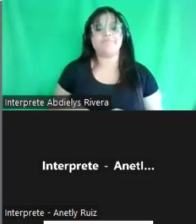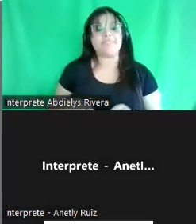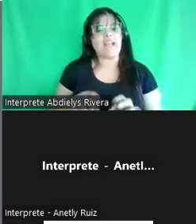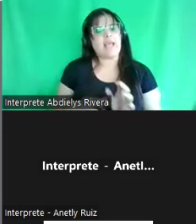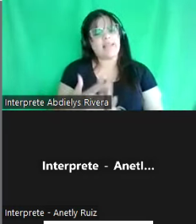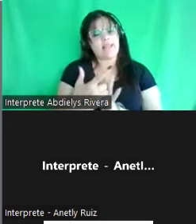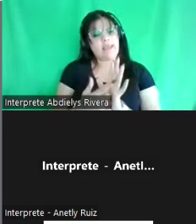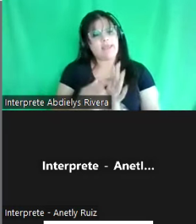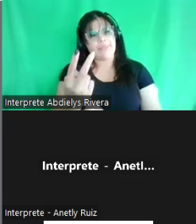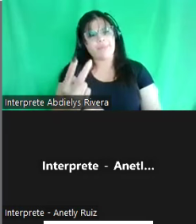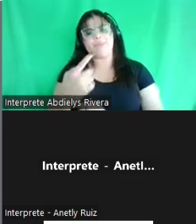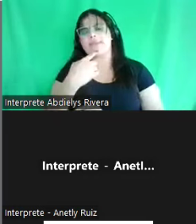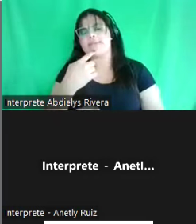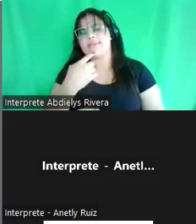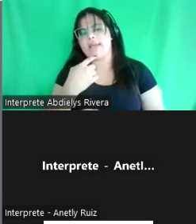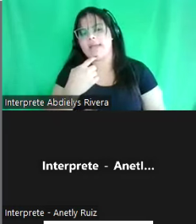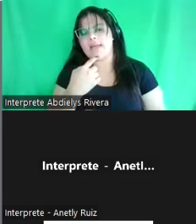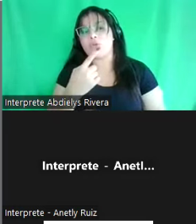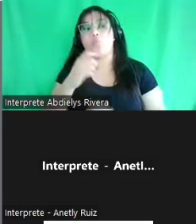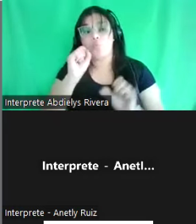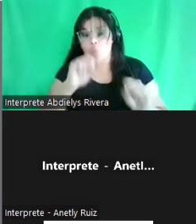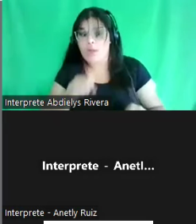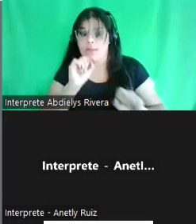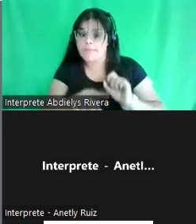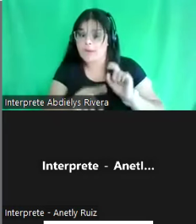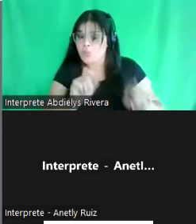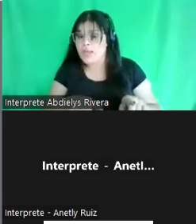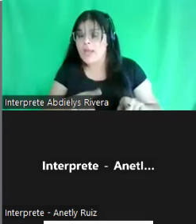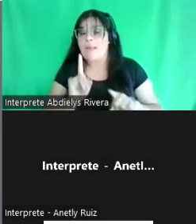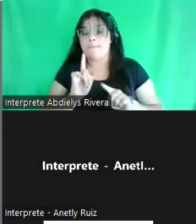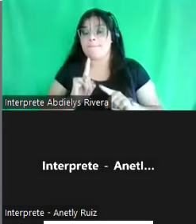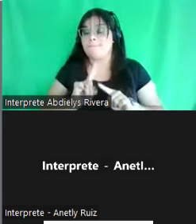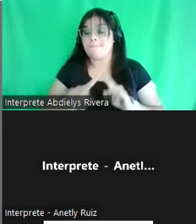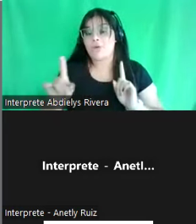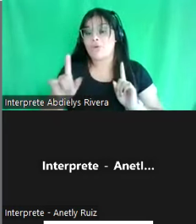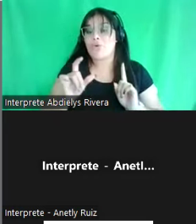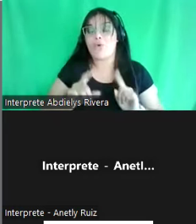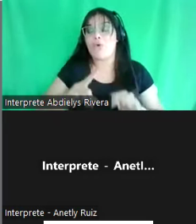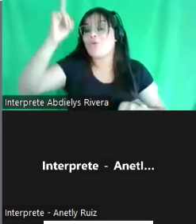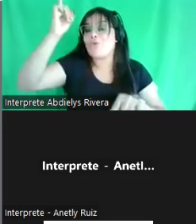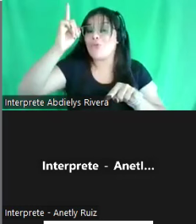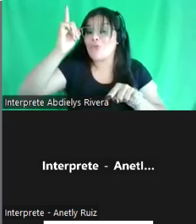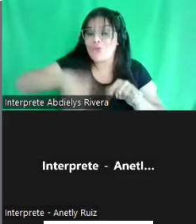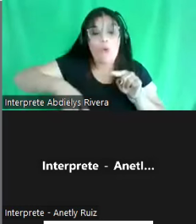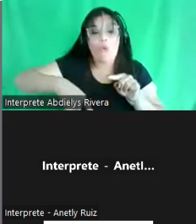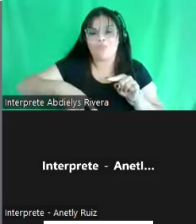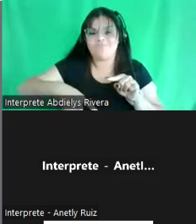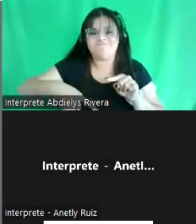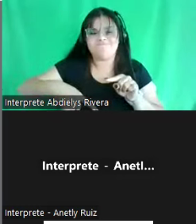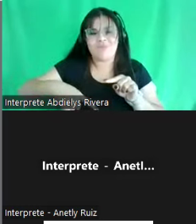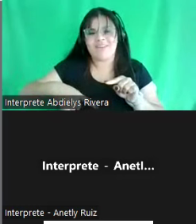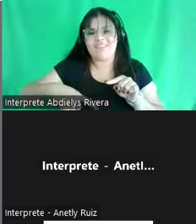que no le puedes, tú le puedes preguntar para que el animal, pero no le puedes requerir evidencia de que ese animal